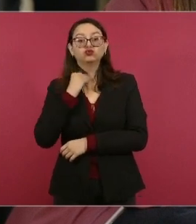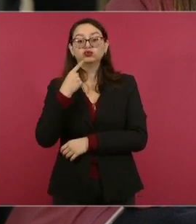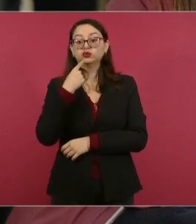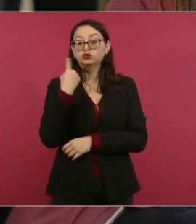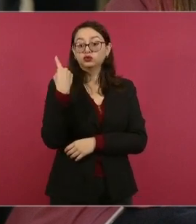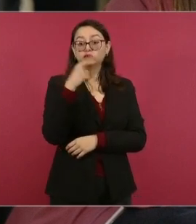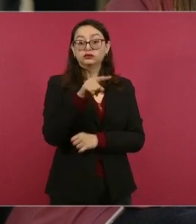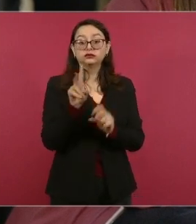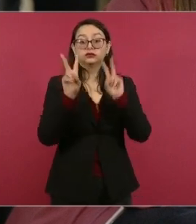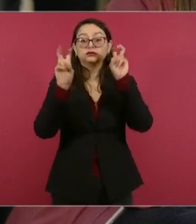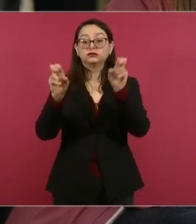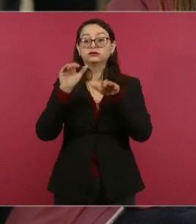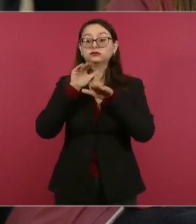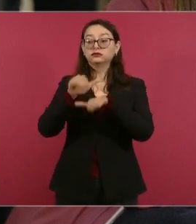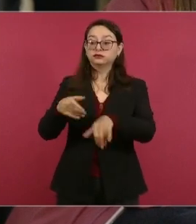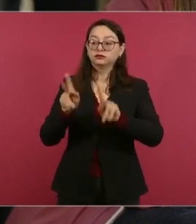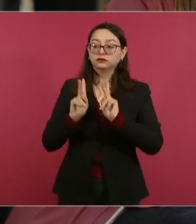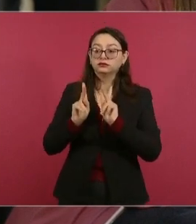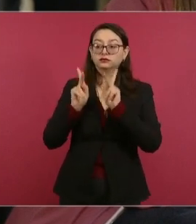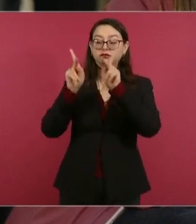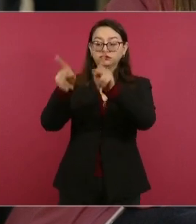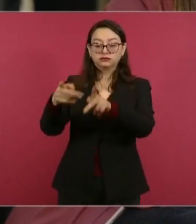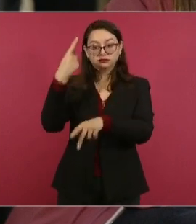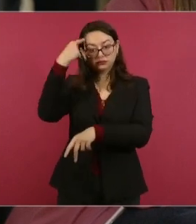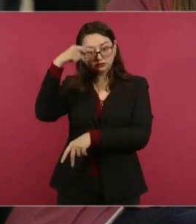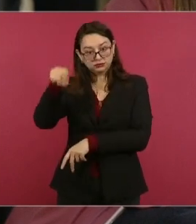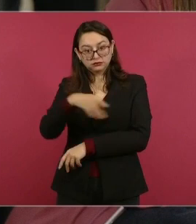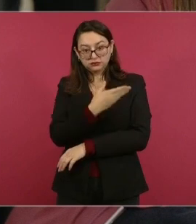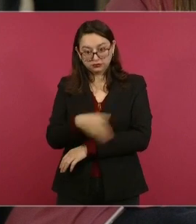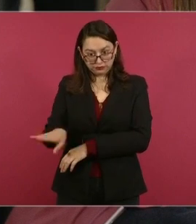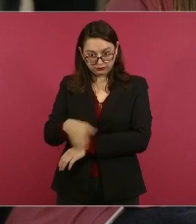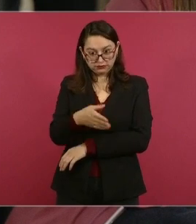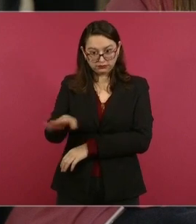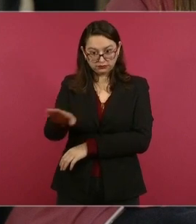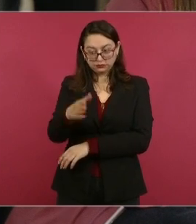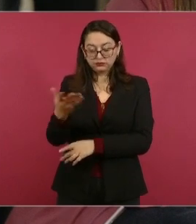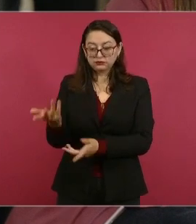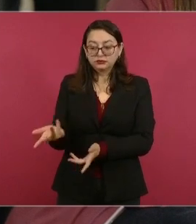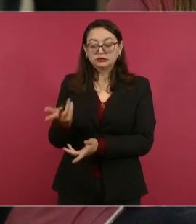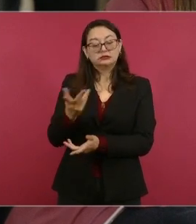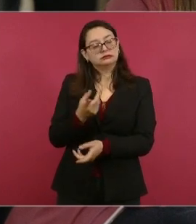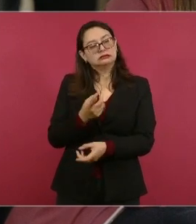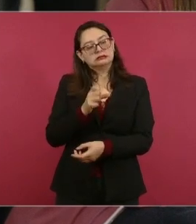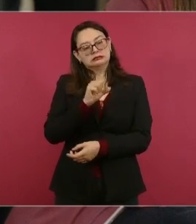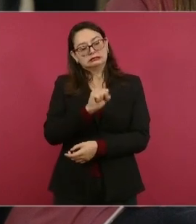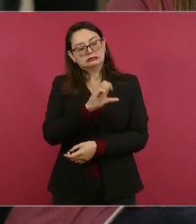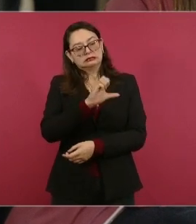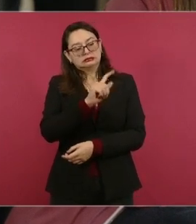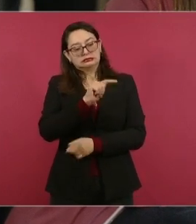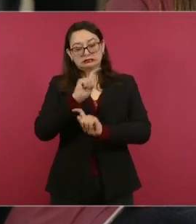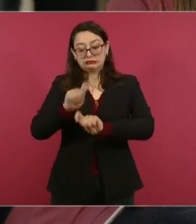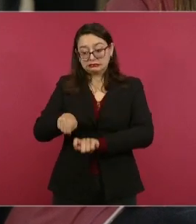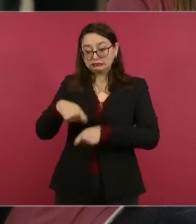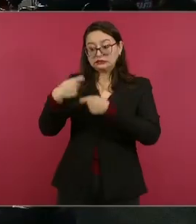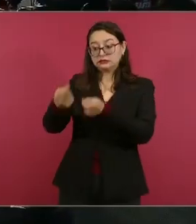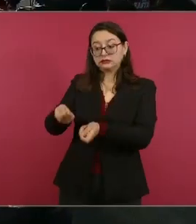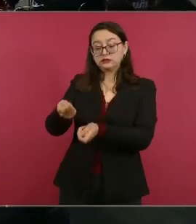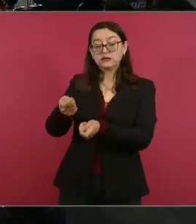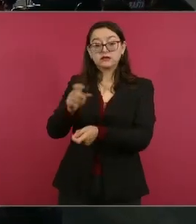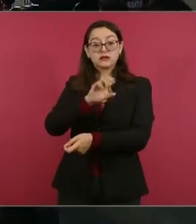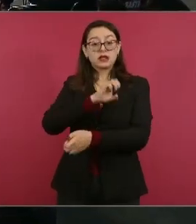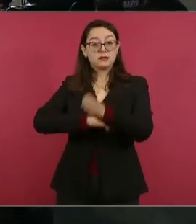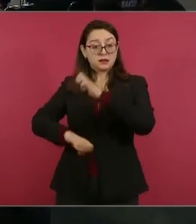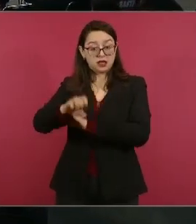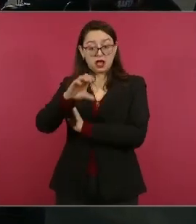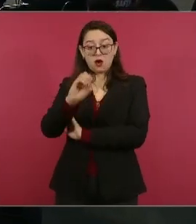viaducto Bicentenario fue otorgada de manera ilegal por la entonces Secretaría de Comunicaciones y Transportes a la empresa UHL sin